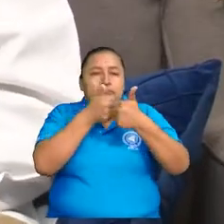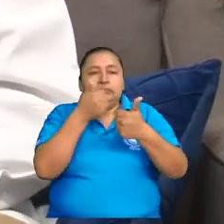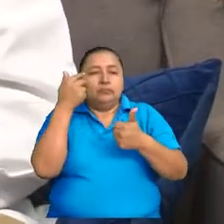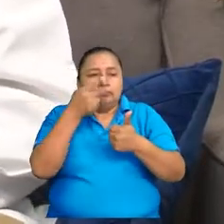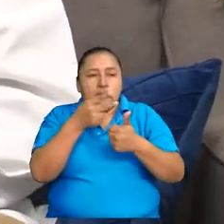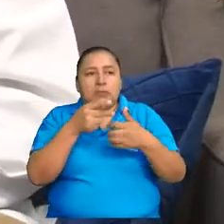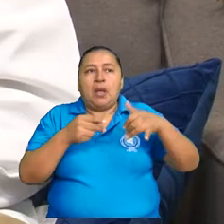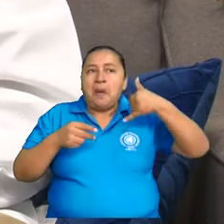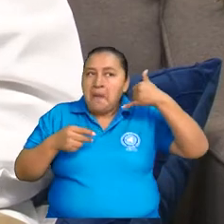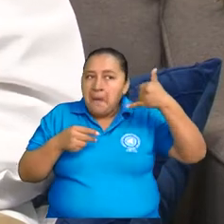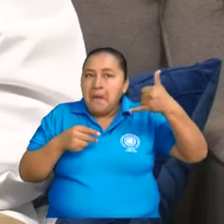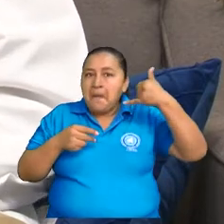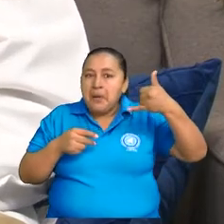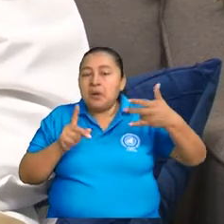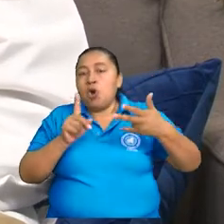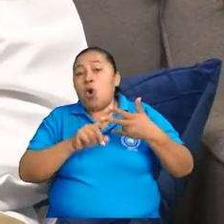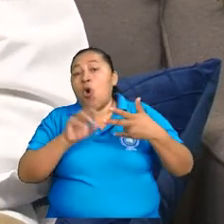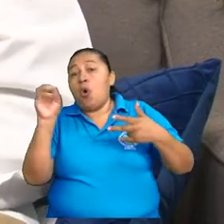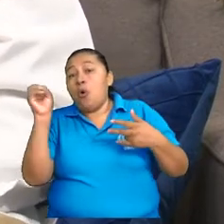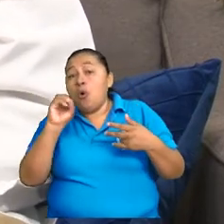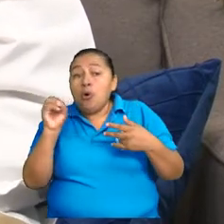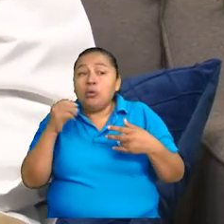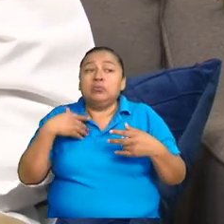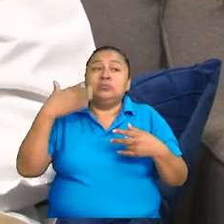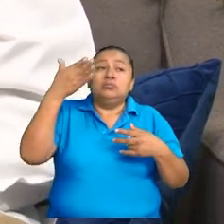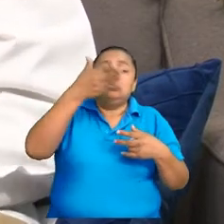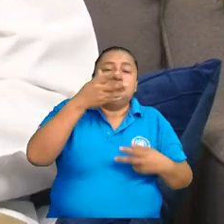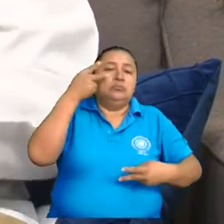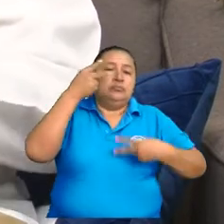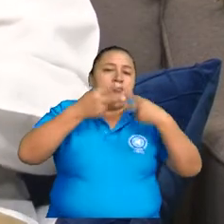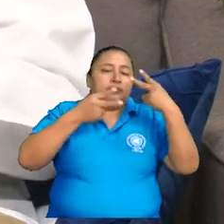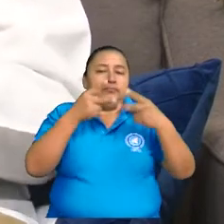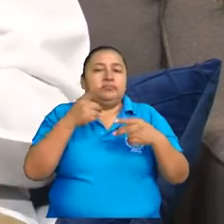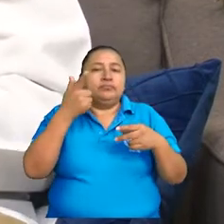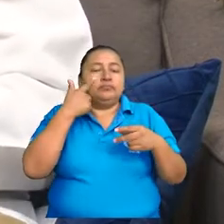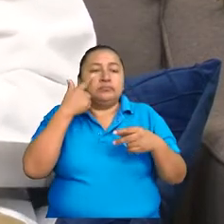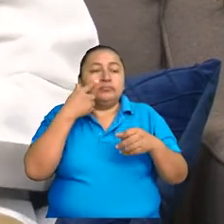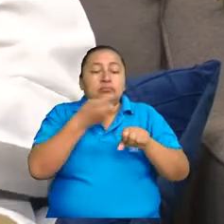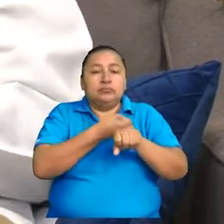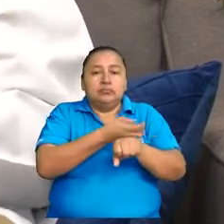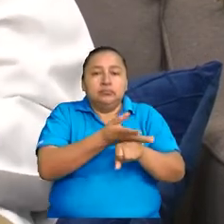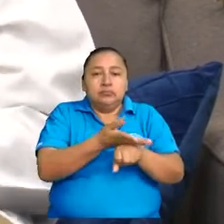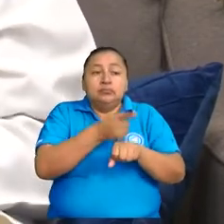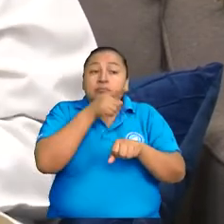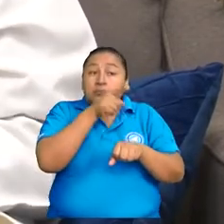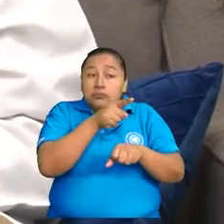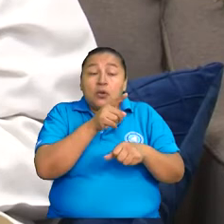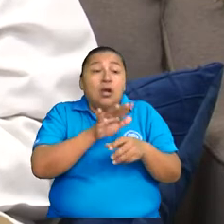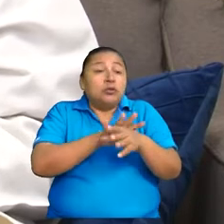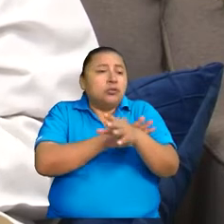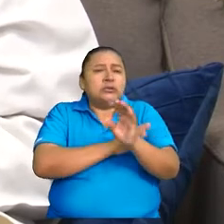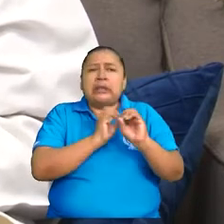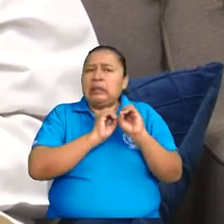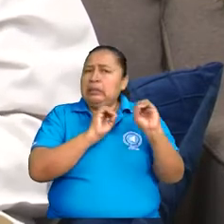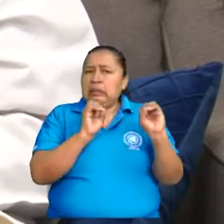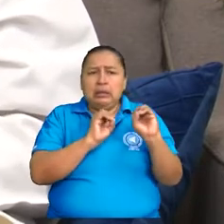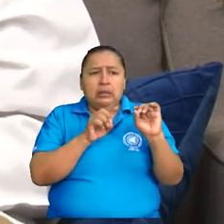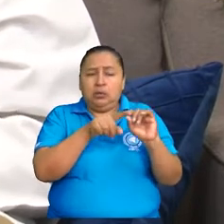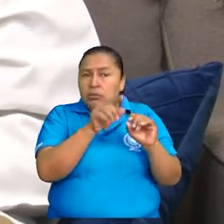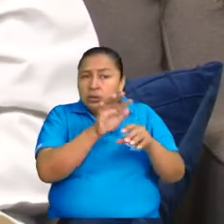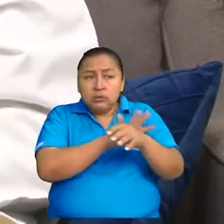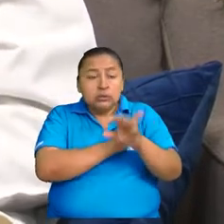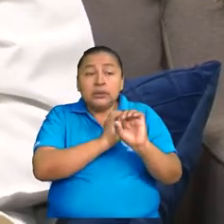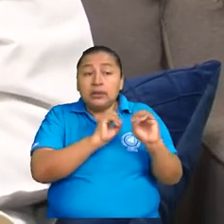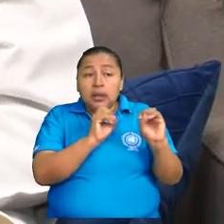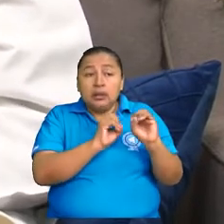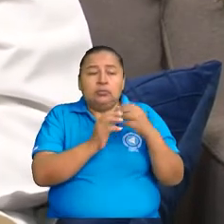sea llamándolas por teléfono o una visita, para recomendarles que aunque no tengan síntomas, ¿verdad?, tienen